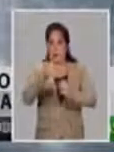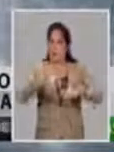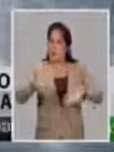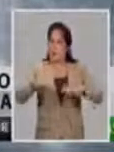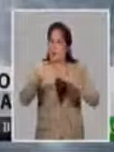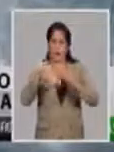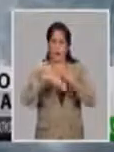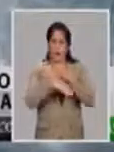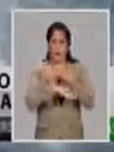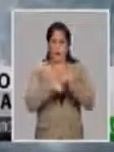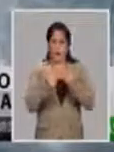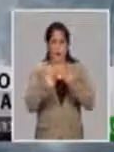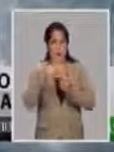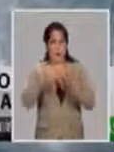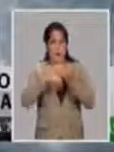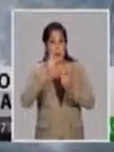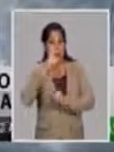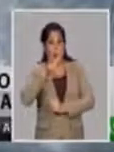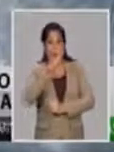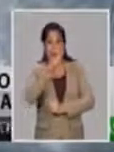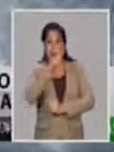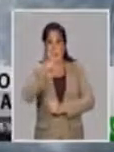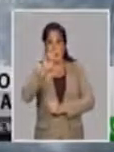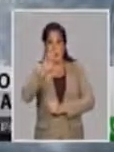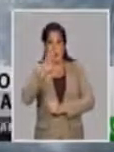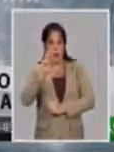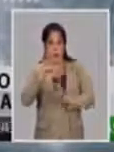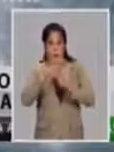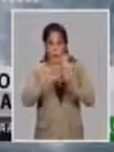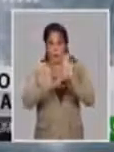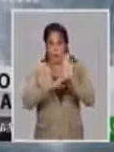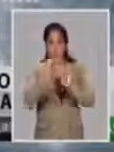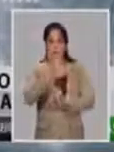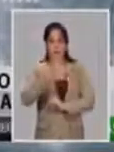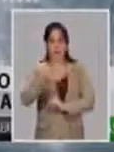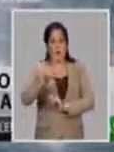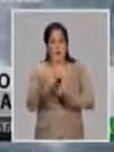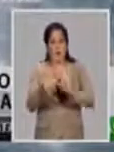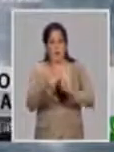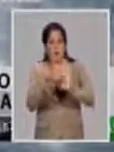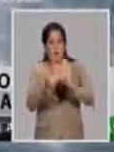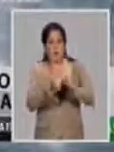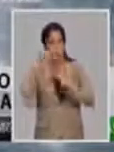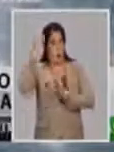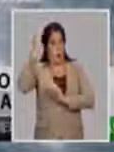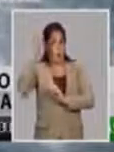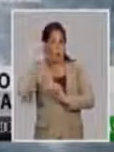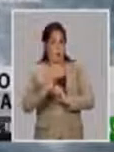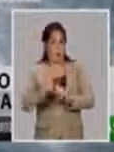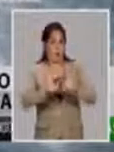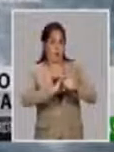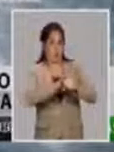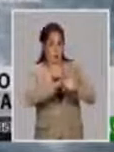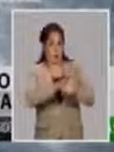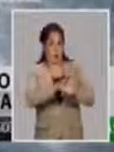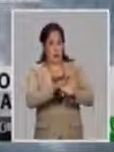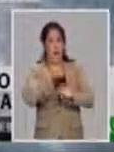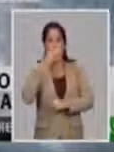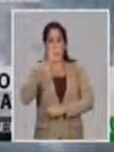12% en condiciones extremas. La CEPAL constató 263 medidas sociales implementadas por los gobiernos ante la